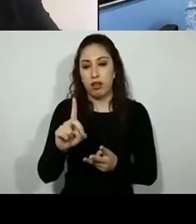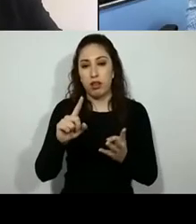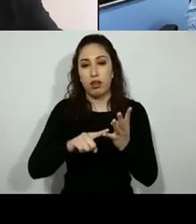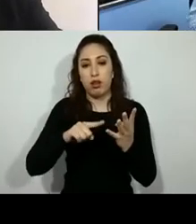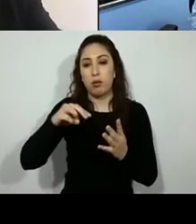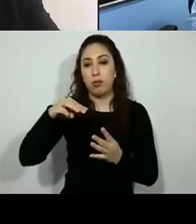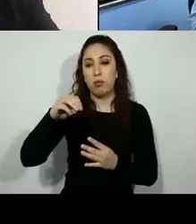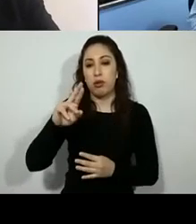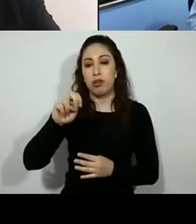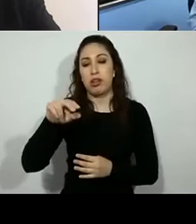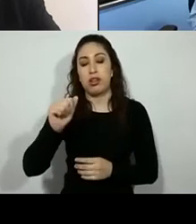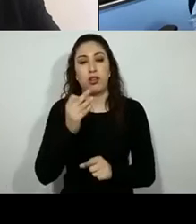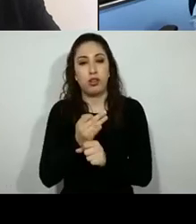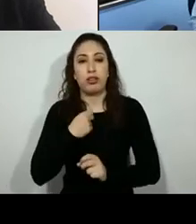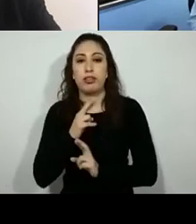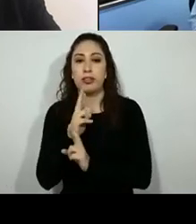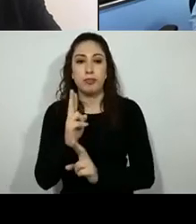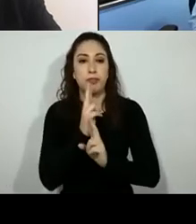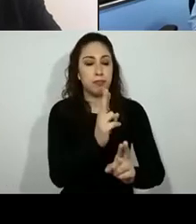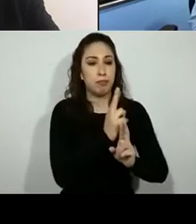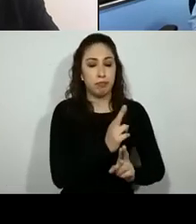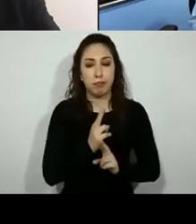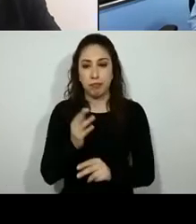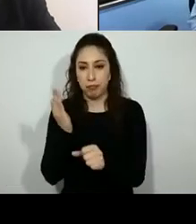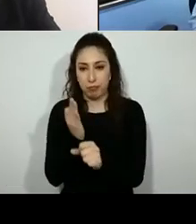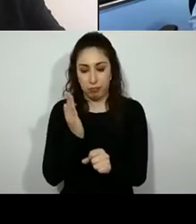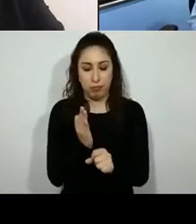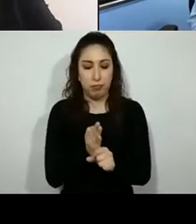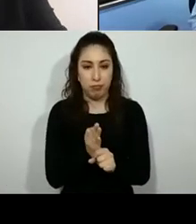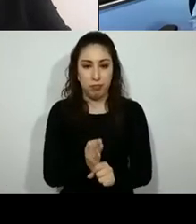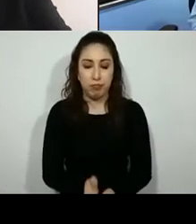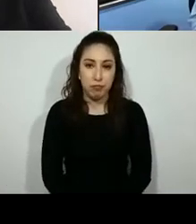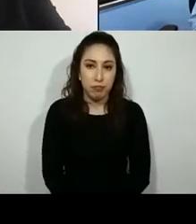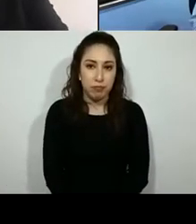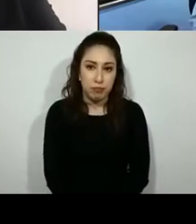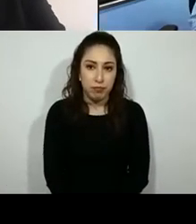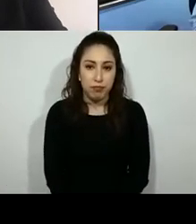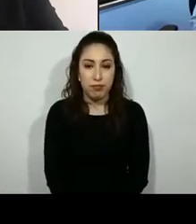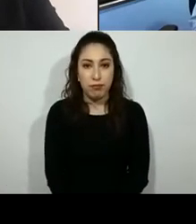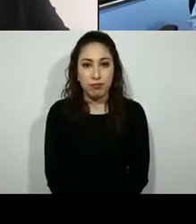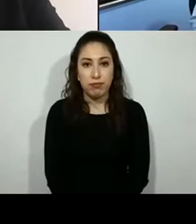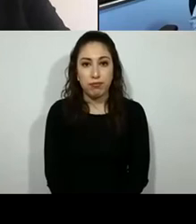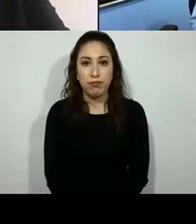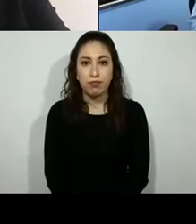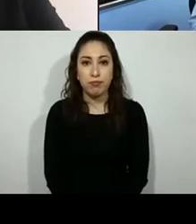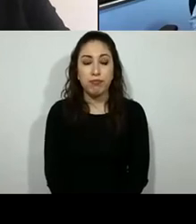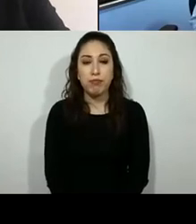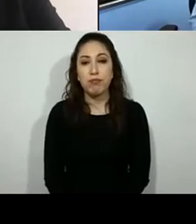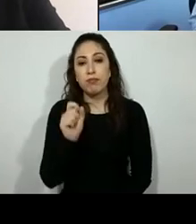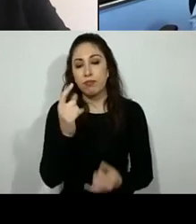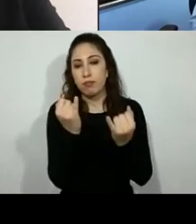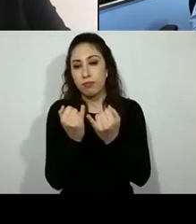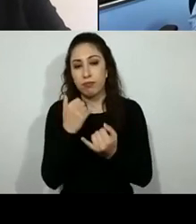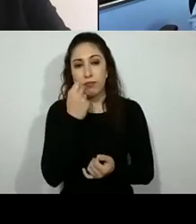las cuales daré en esta primera intervención respuesta. También quiero informarles que